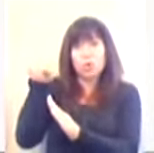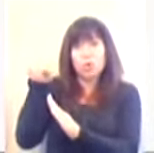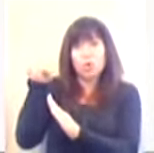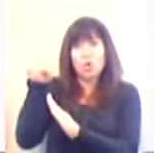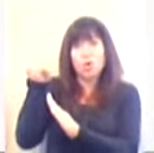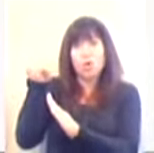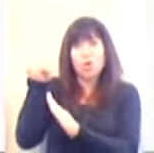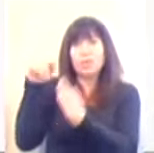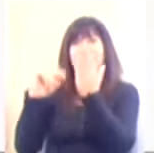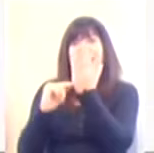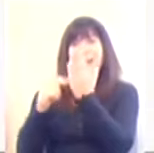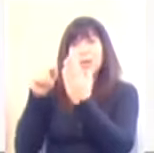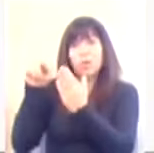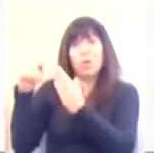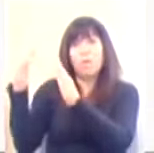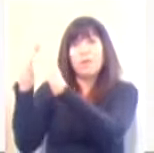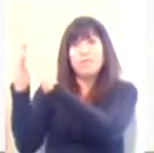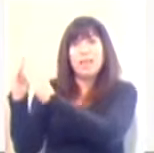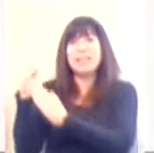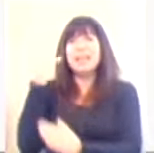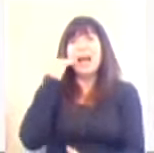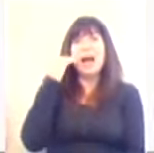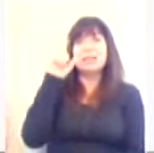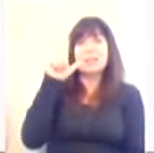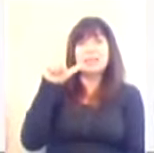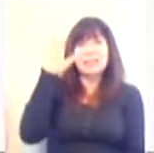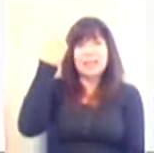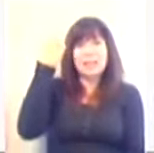2020, casi el 70% de las viviendas no tiene